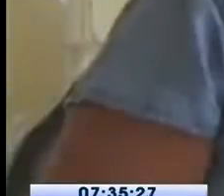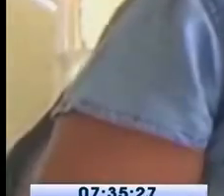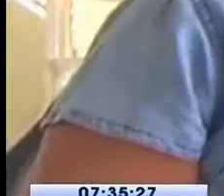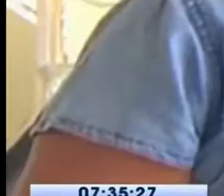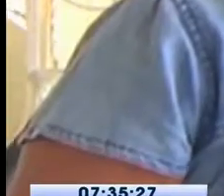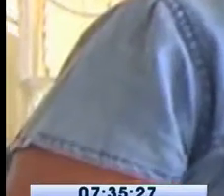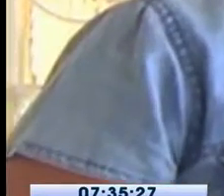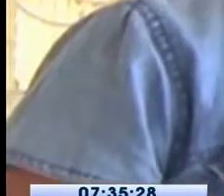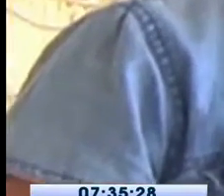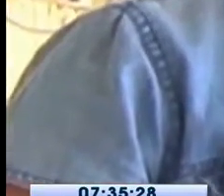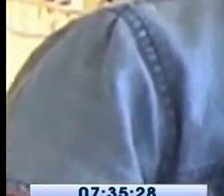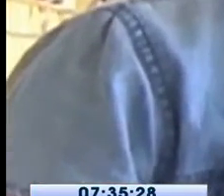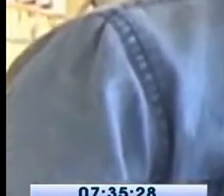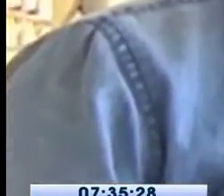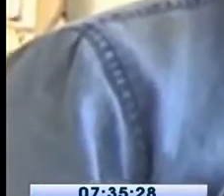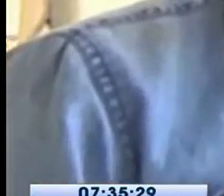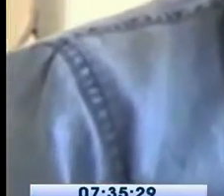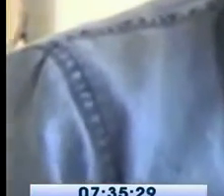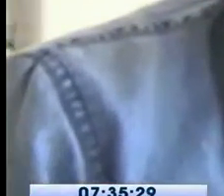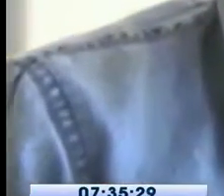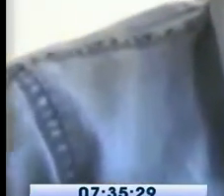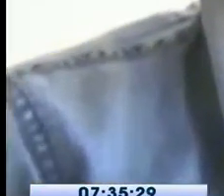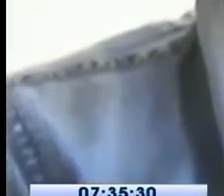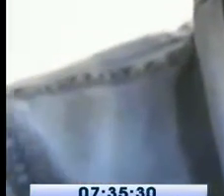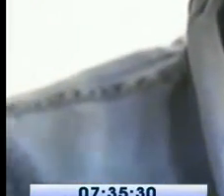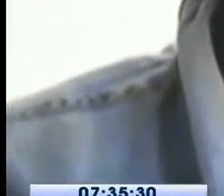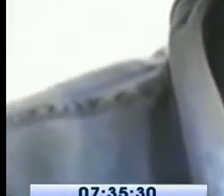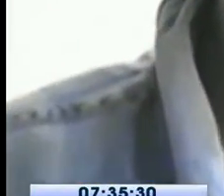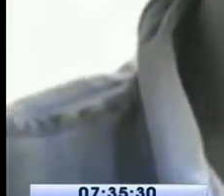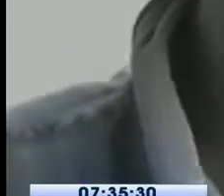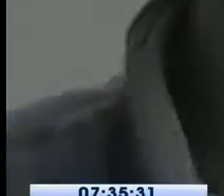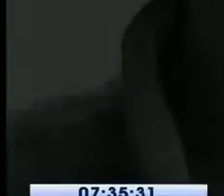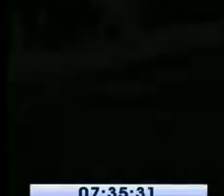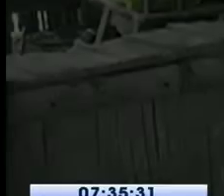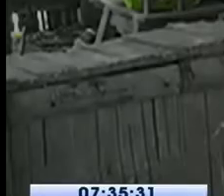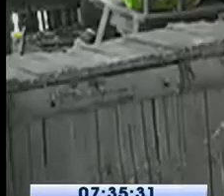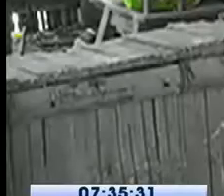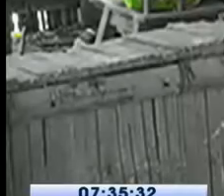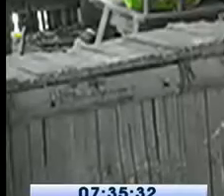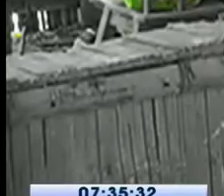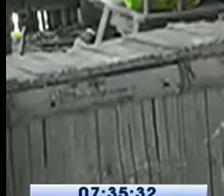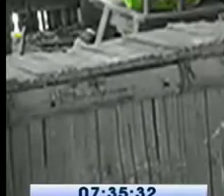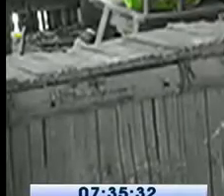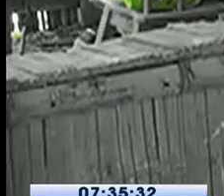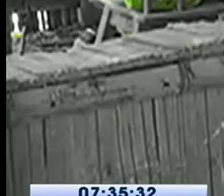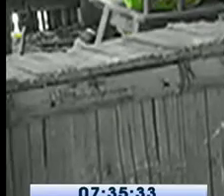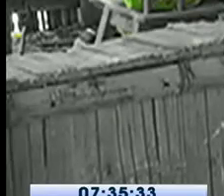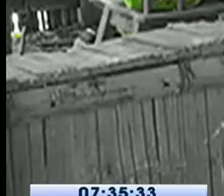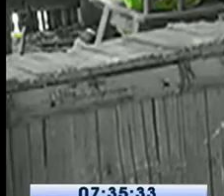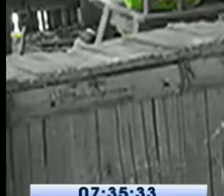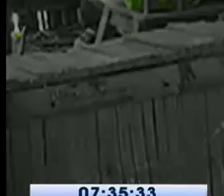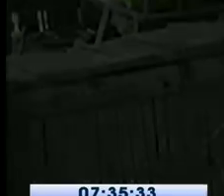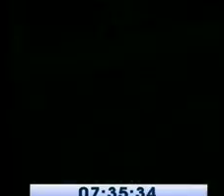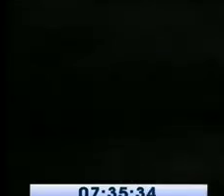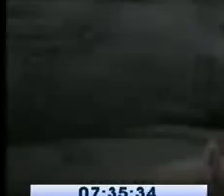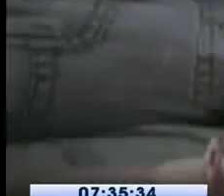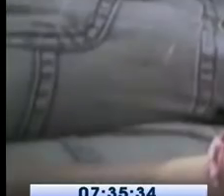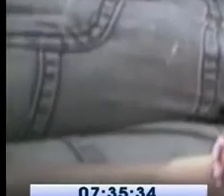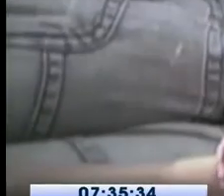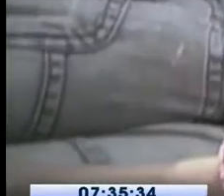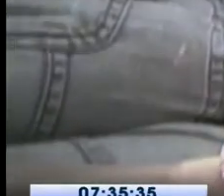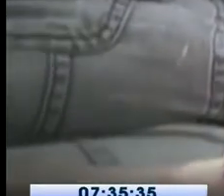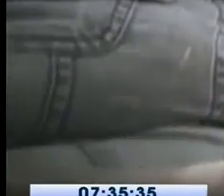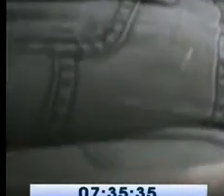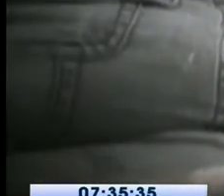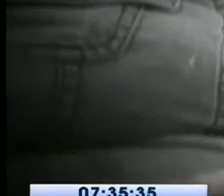todas las noches a buscar a mi hijo. Pero nunca lo encuentro. Solamente Dios es el que sabe si está vivo o está muerto, está vivo o